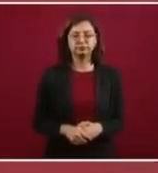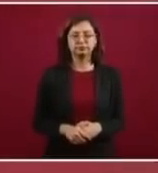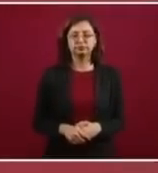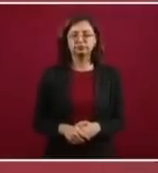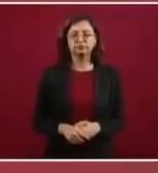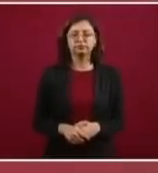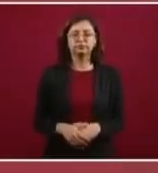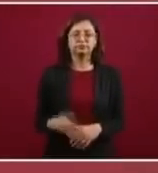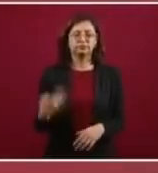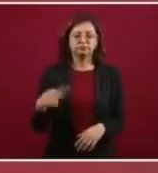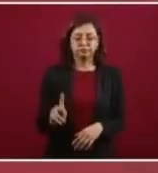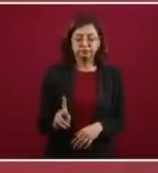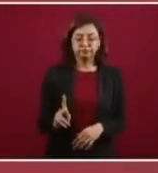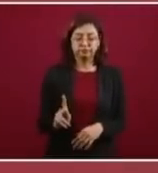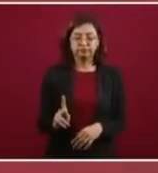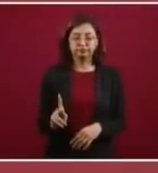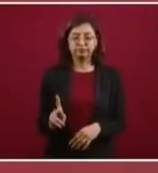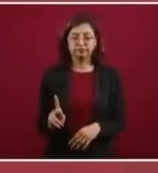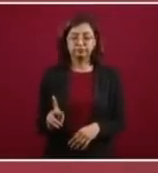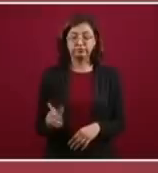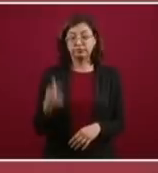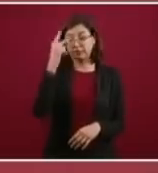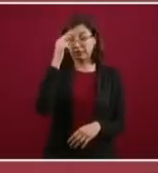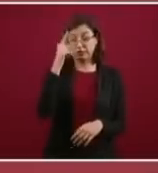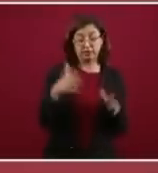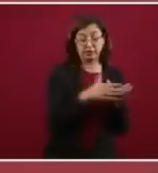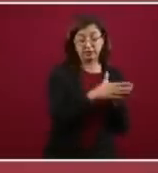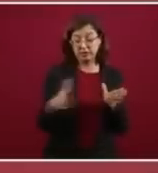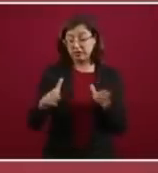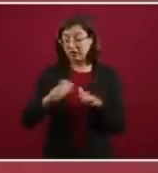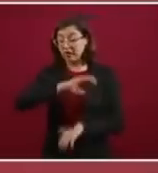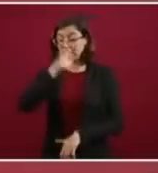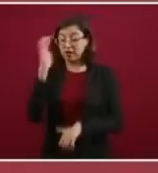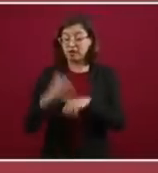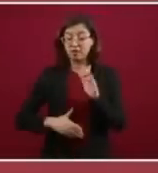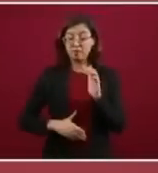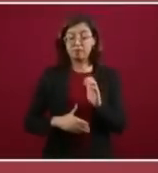al término del régimen de Porfirio Díaz